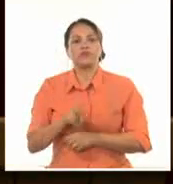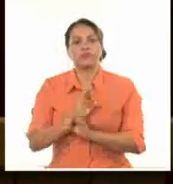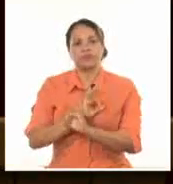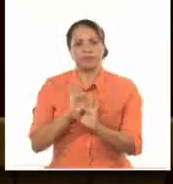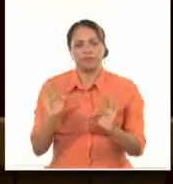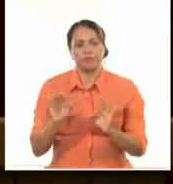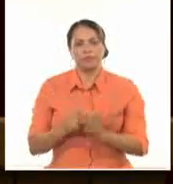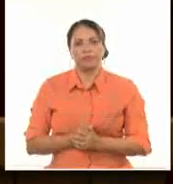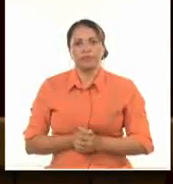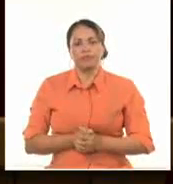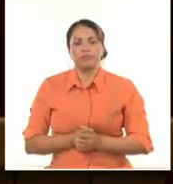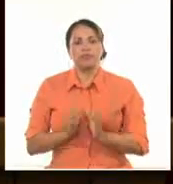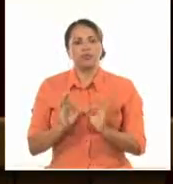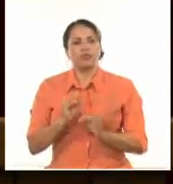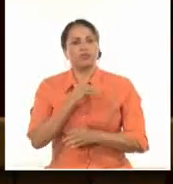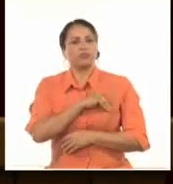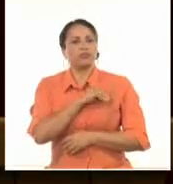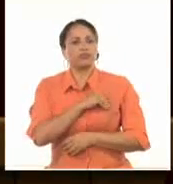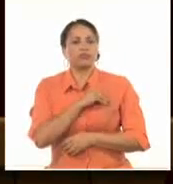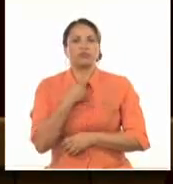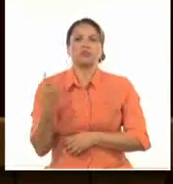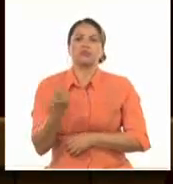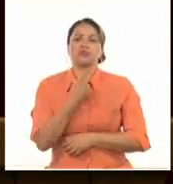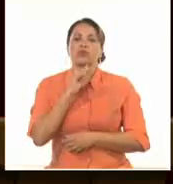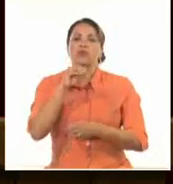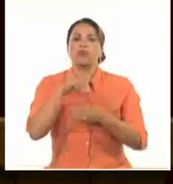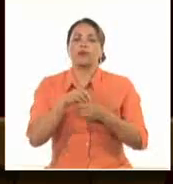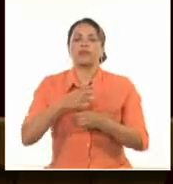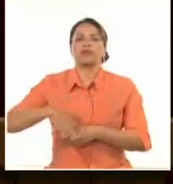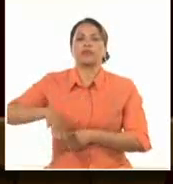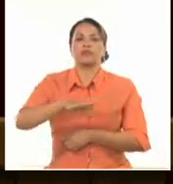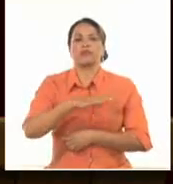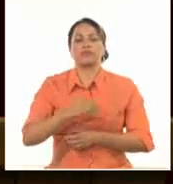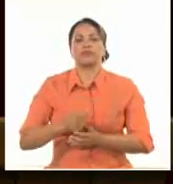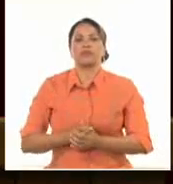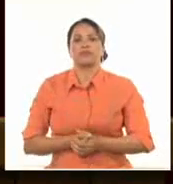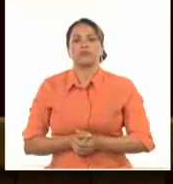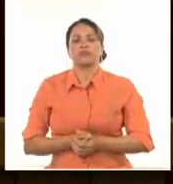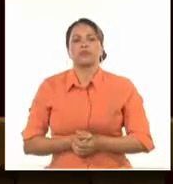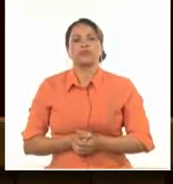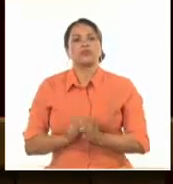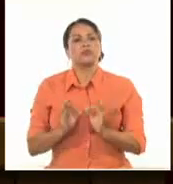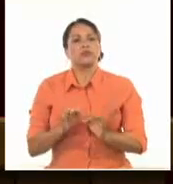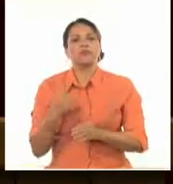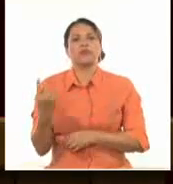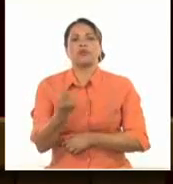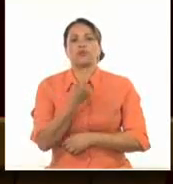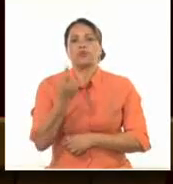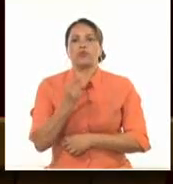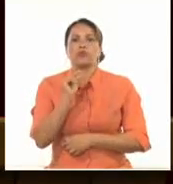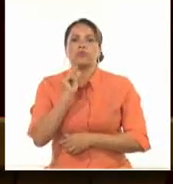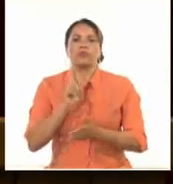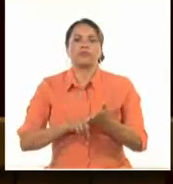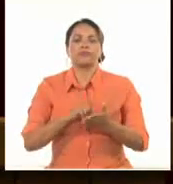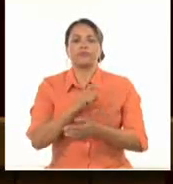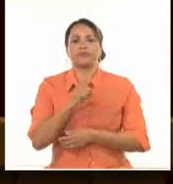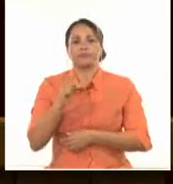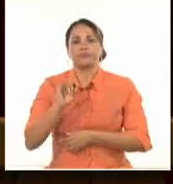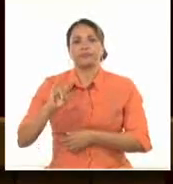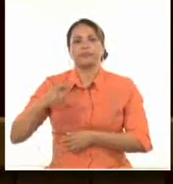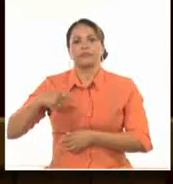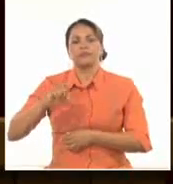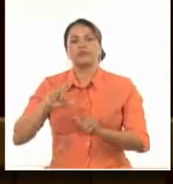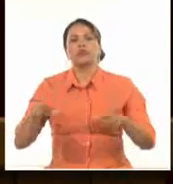profundo sentimiento de sentirnos parte de ustedes, algo que nos pasa a todos los que militamos y cumplimos tareas